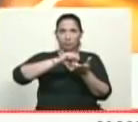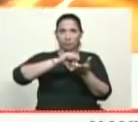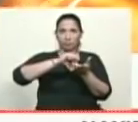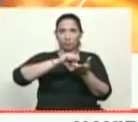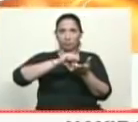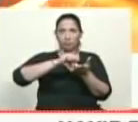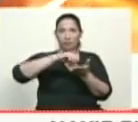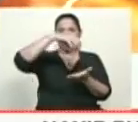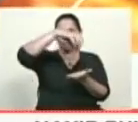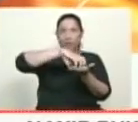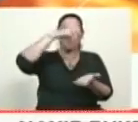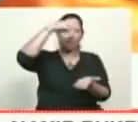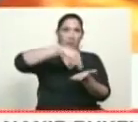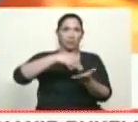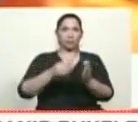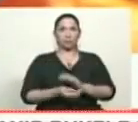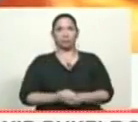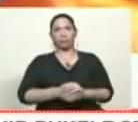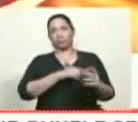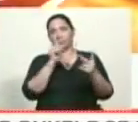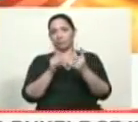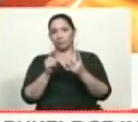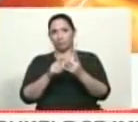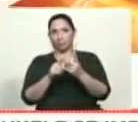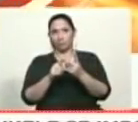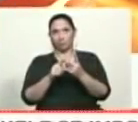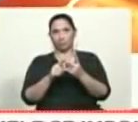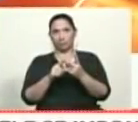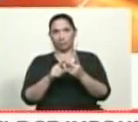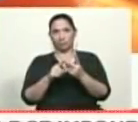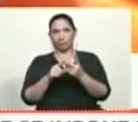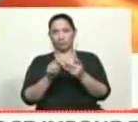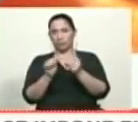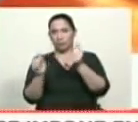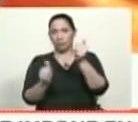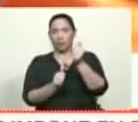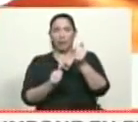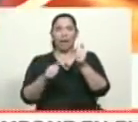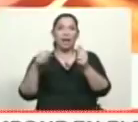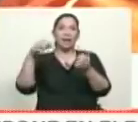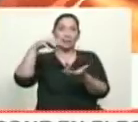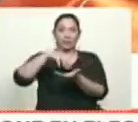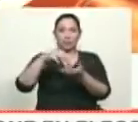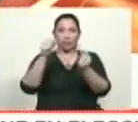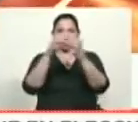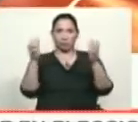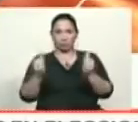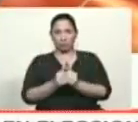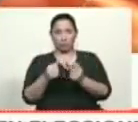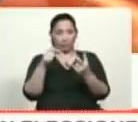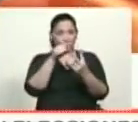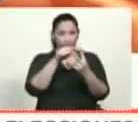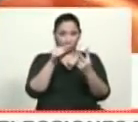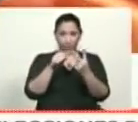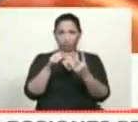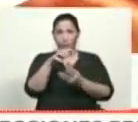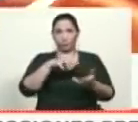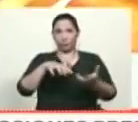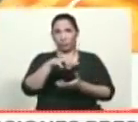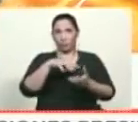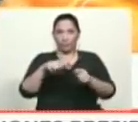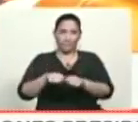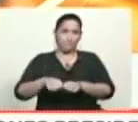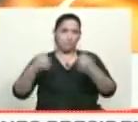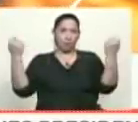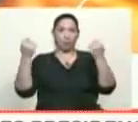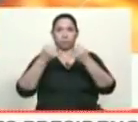en el estado Miranda, Valle del Tuy, y el otro en la subestación Barcelona, en el estado Anzoátegui. Estos dos eventos que